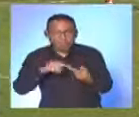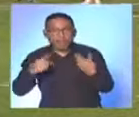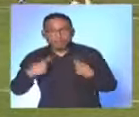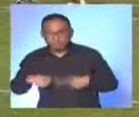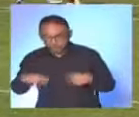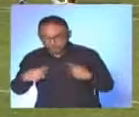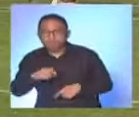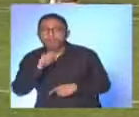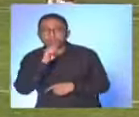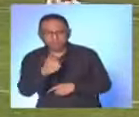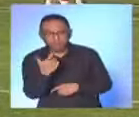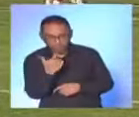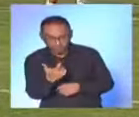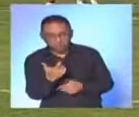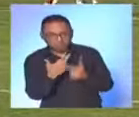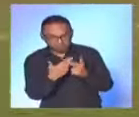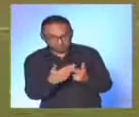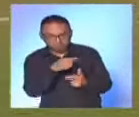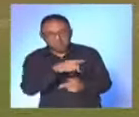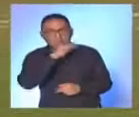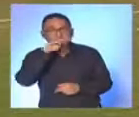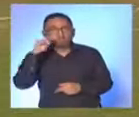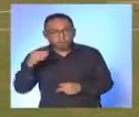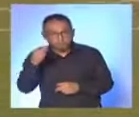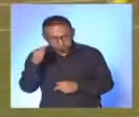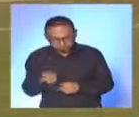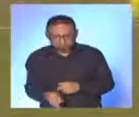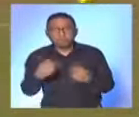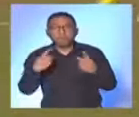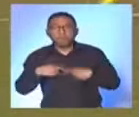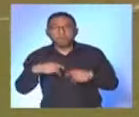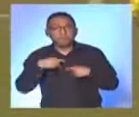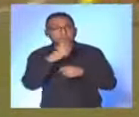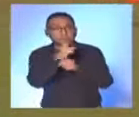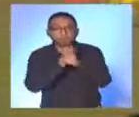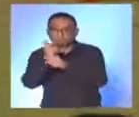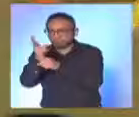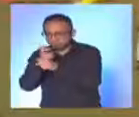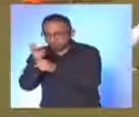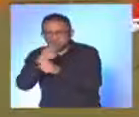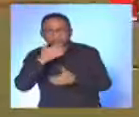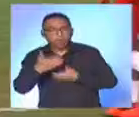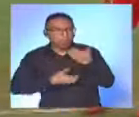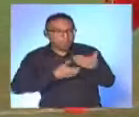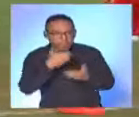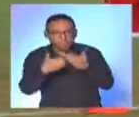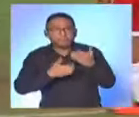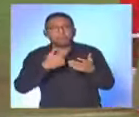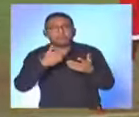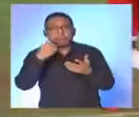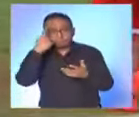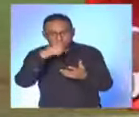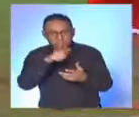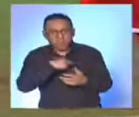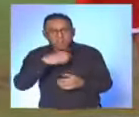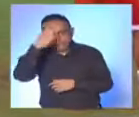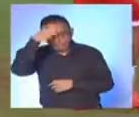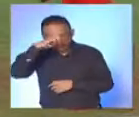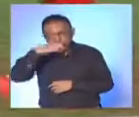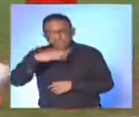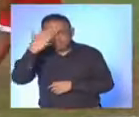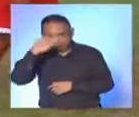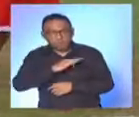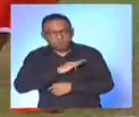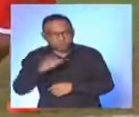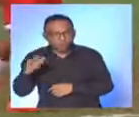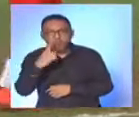capital económico 100% michoacano y se invitaría a patrocinadores al igual que a socios comerciales. Dijo tener experiencia para ascender a segunda Premier